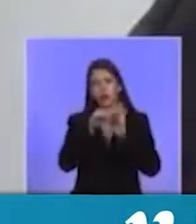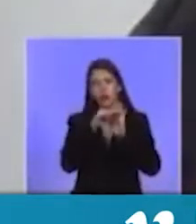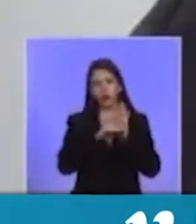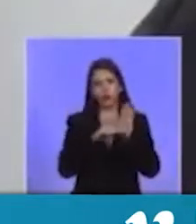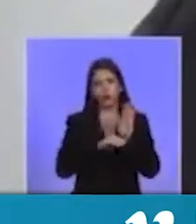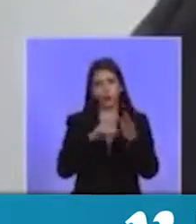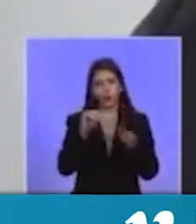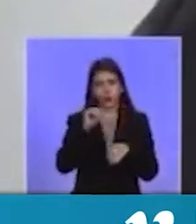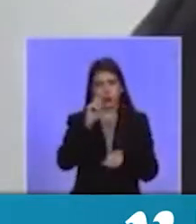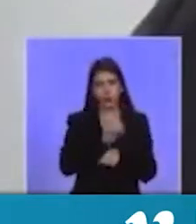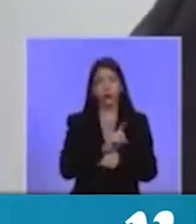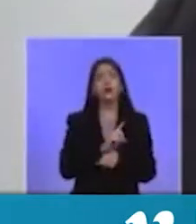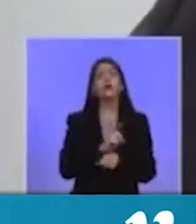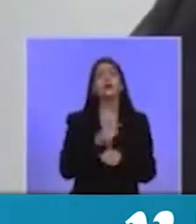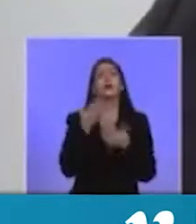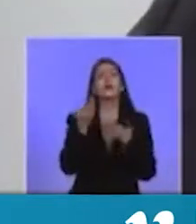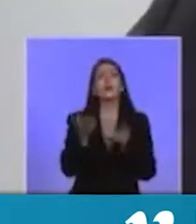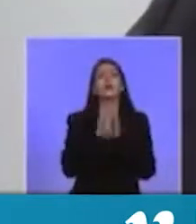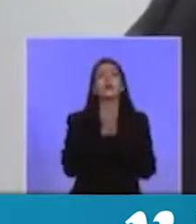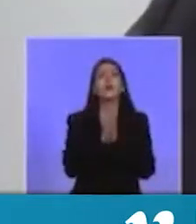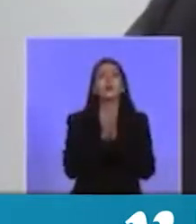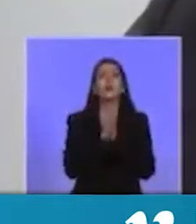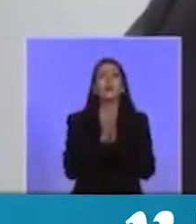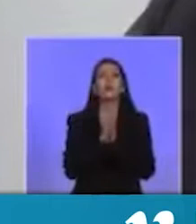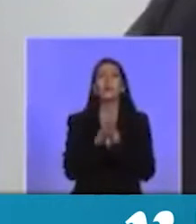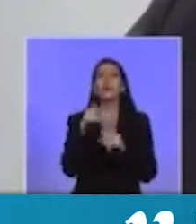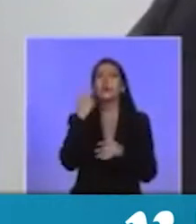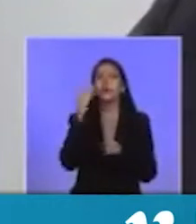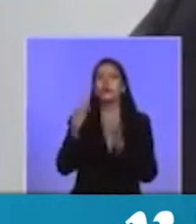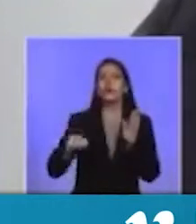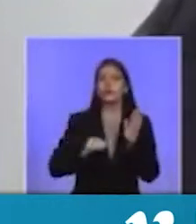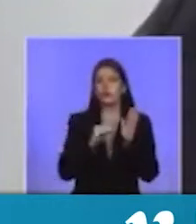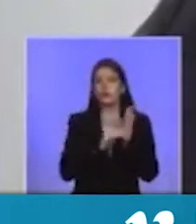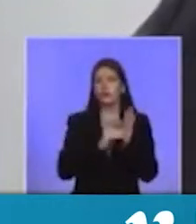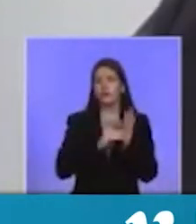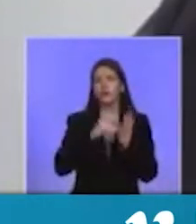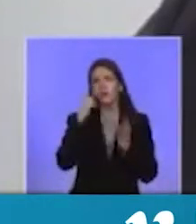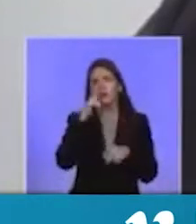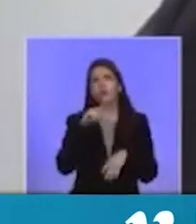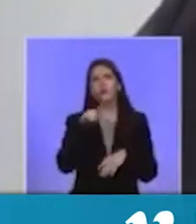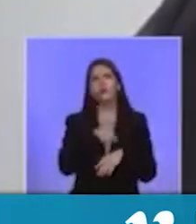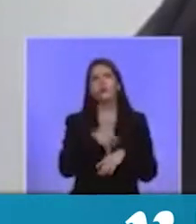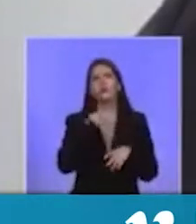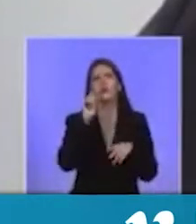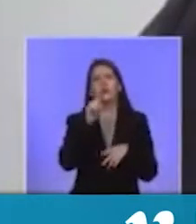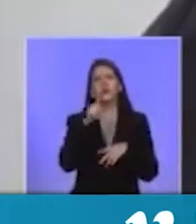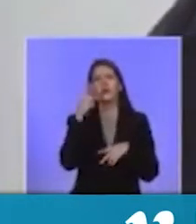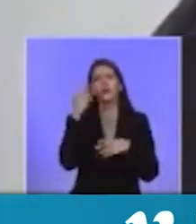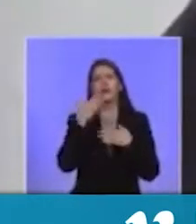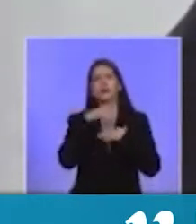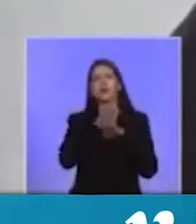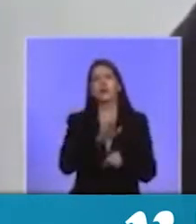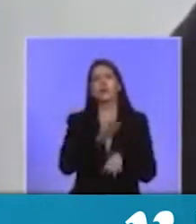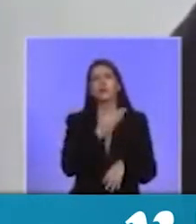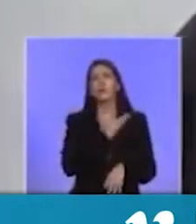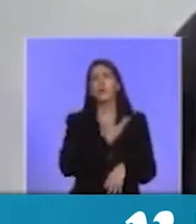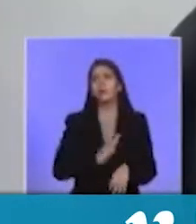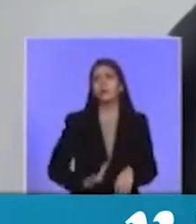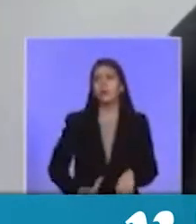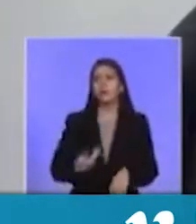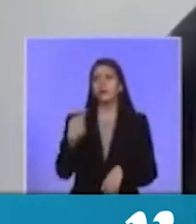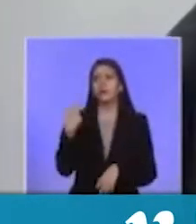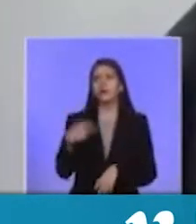propio Vargas, quien ordenó la suspensión de la sesión en tanto pues se tomaban o se analizaba el